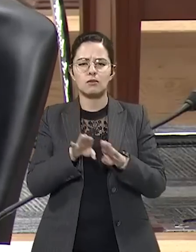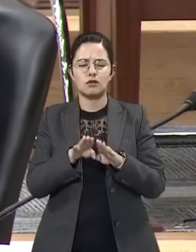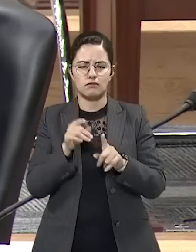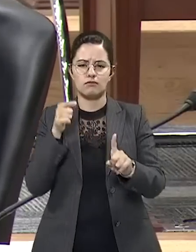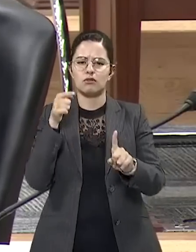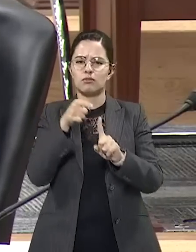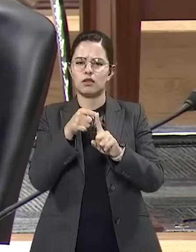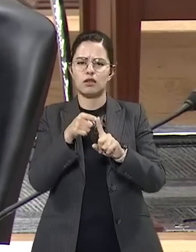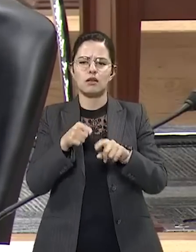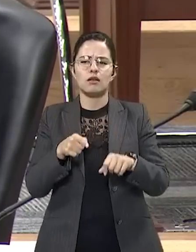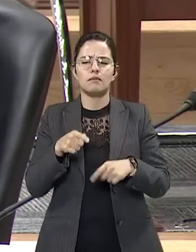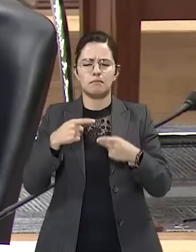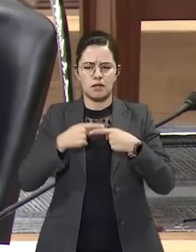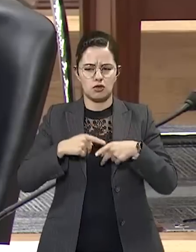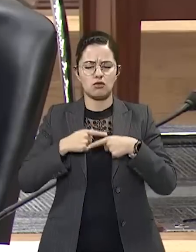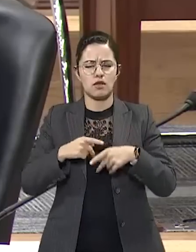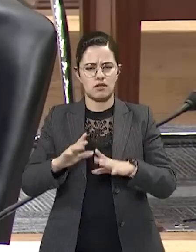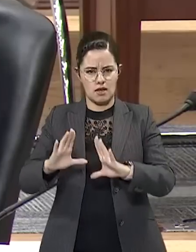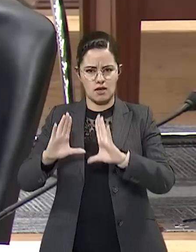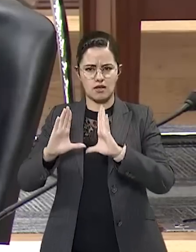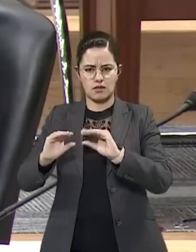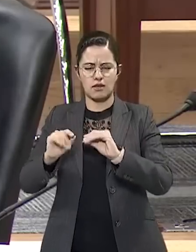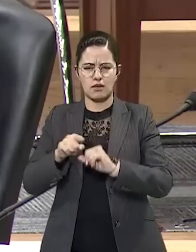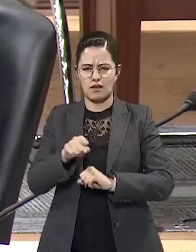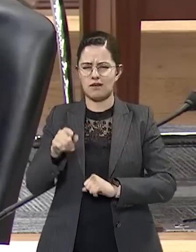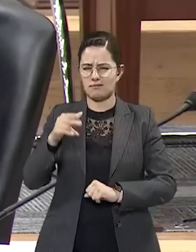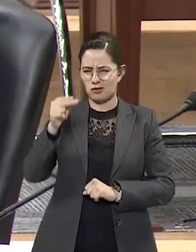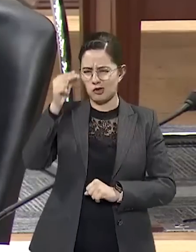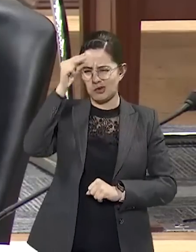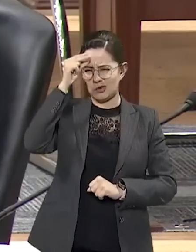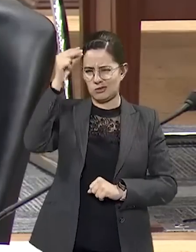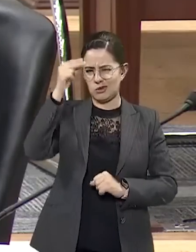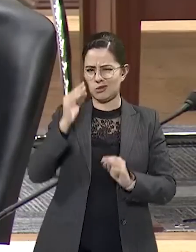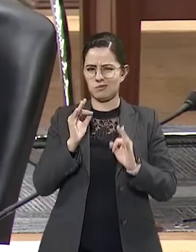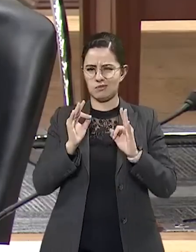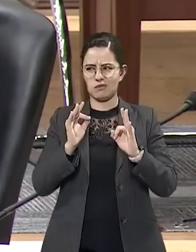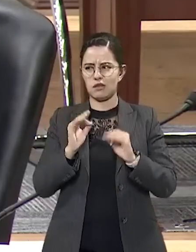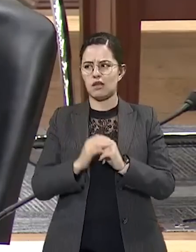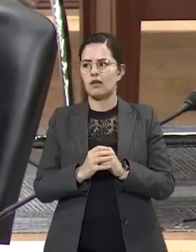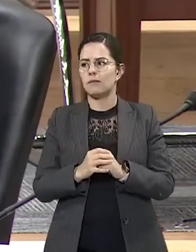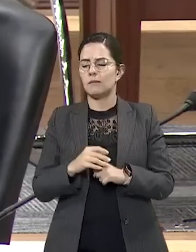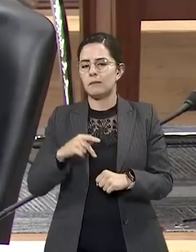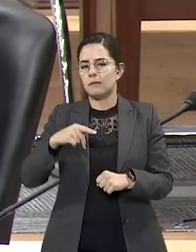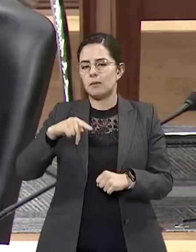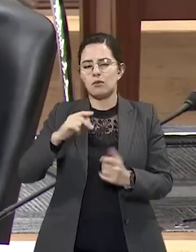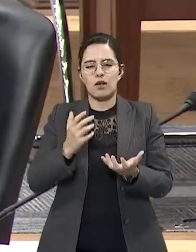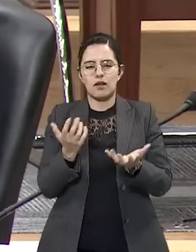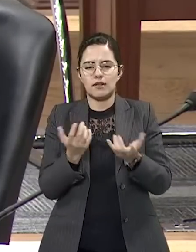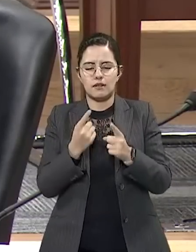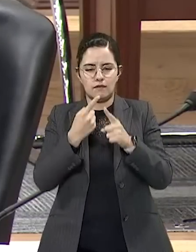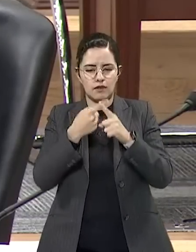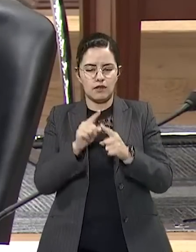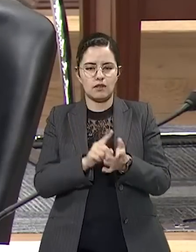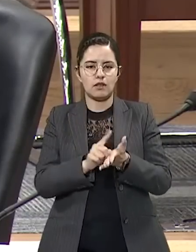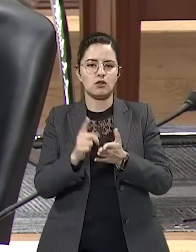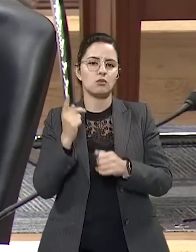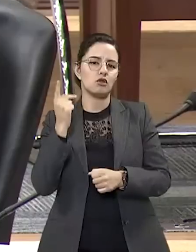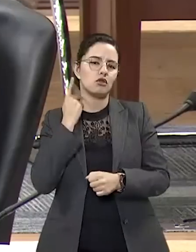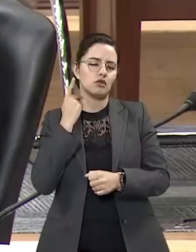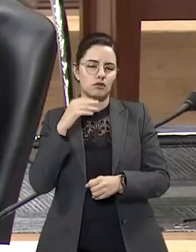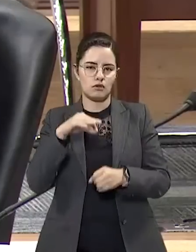por una ciudadanía bien informada como condición necesaria para el ejercicio pleno de los Derechos políticos